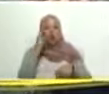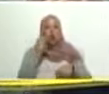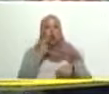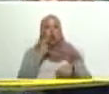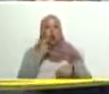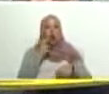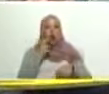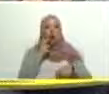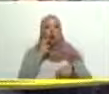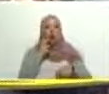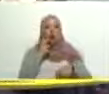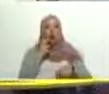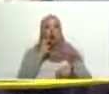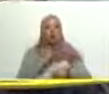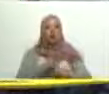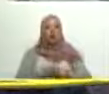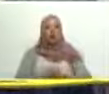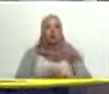Por lo menos